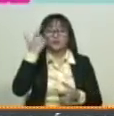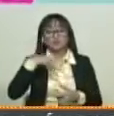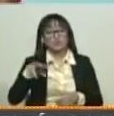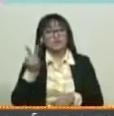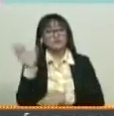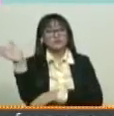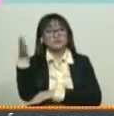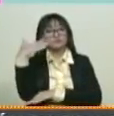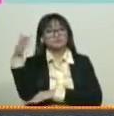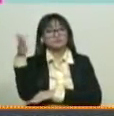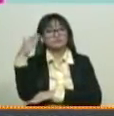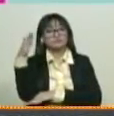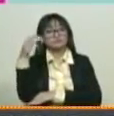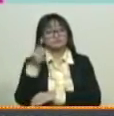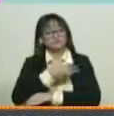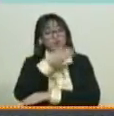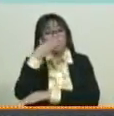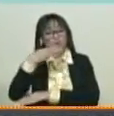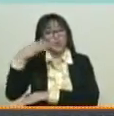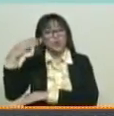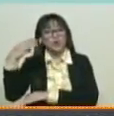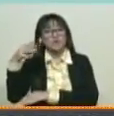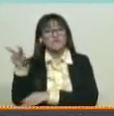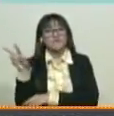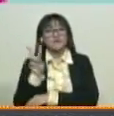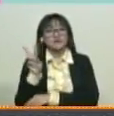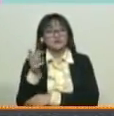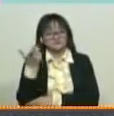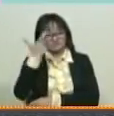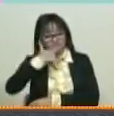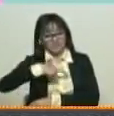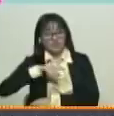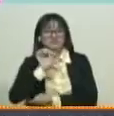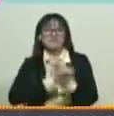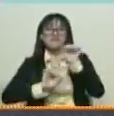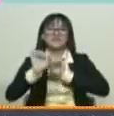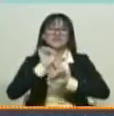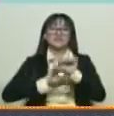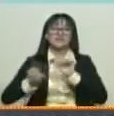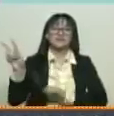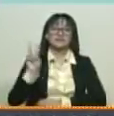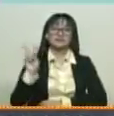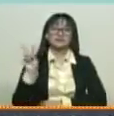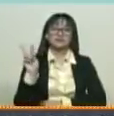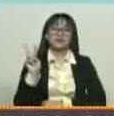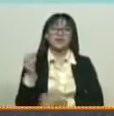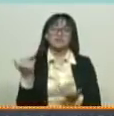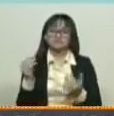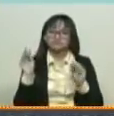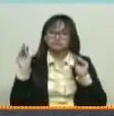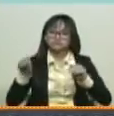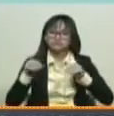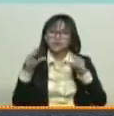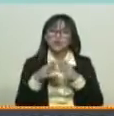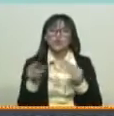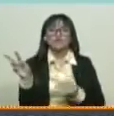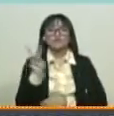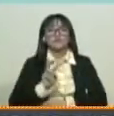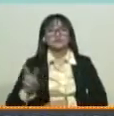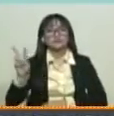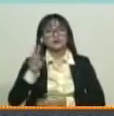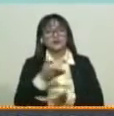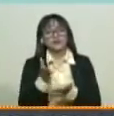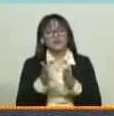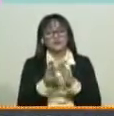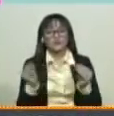bandera, levanta nuestro tricolor, levanta la venezolanidad y defiende a Venezuela. Así que es un llamado a todos los venezolanos y a todas